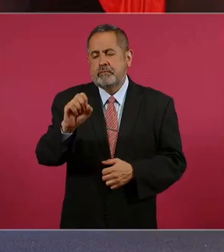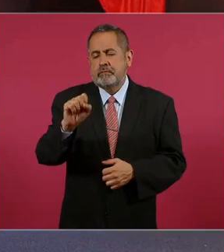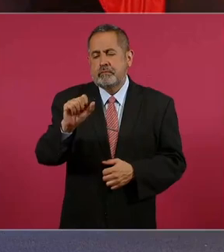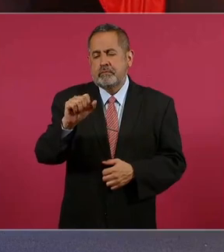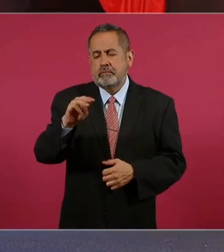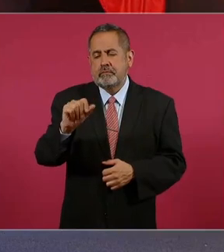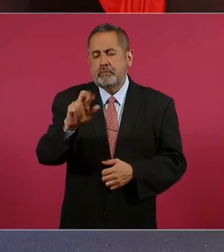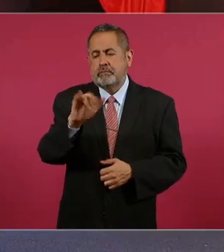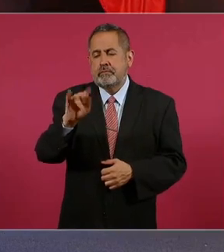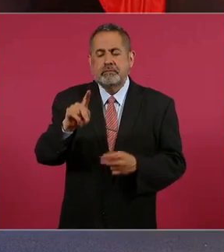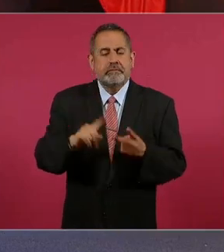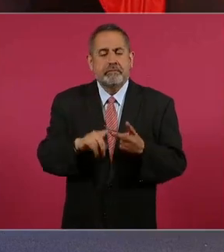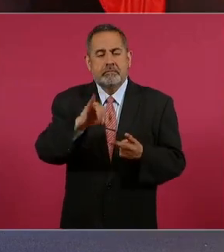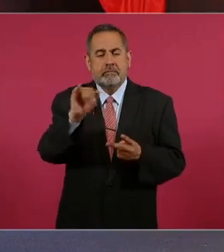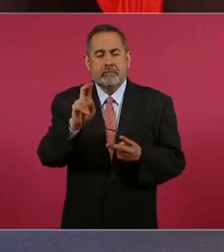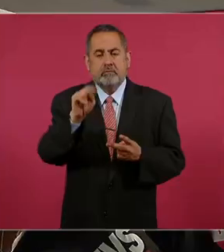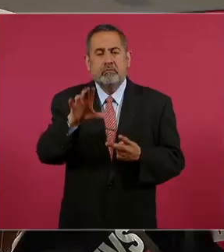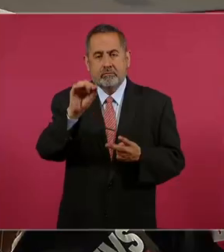camarada Junco.